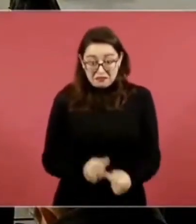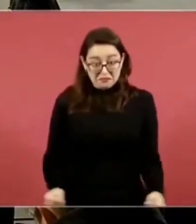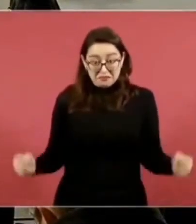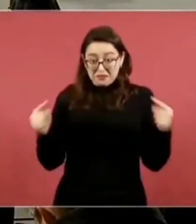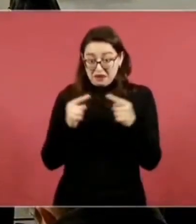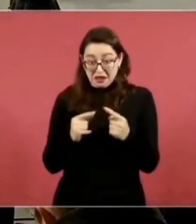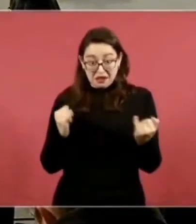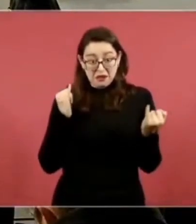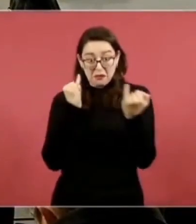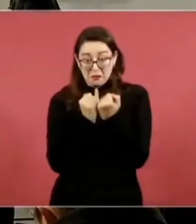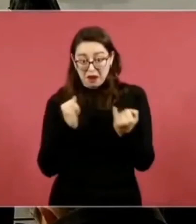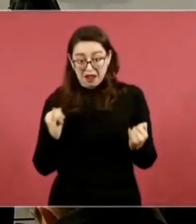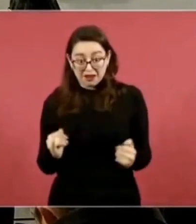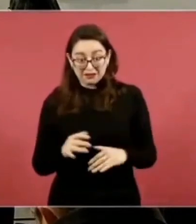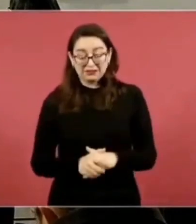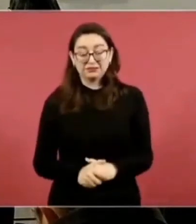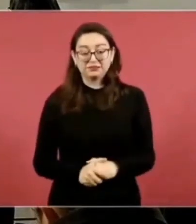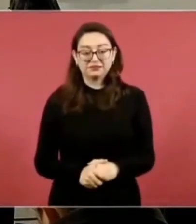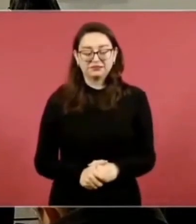Mira, a ver, regresa.